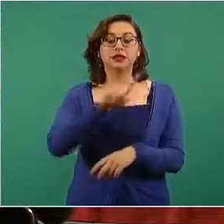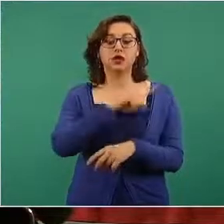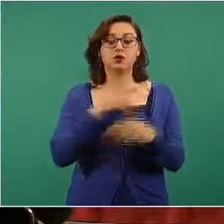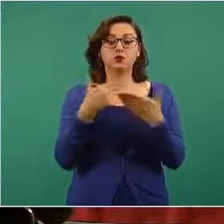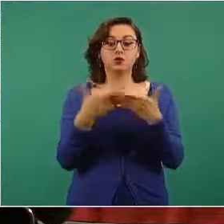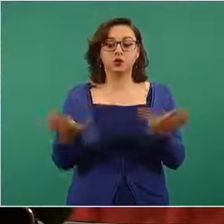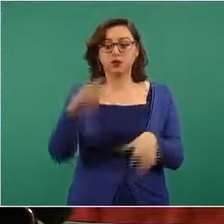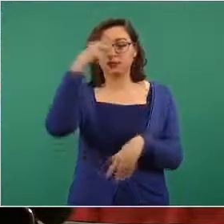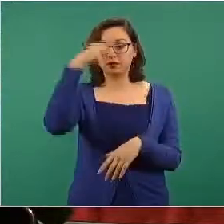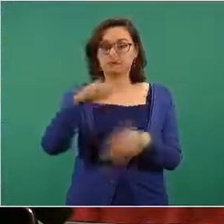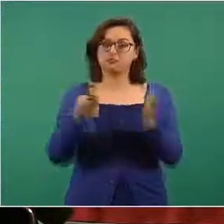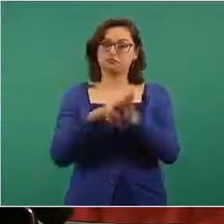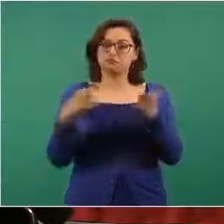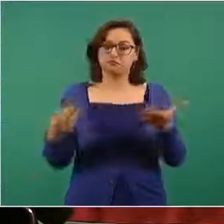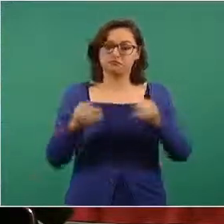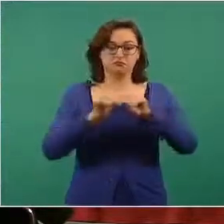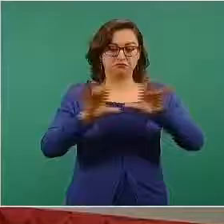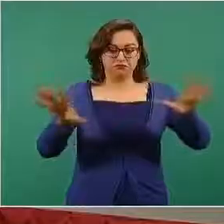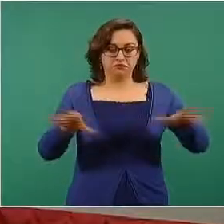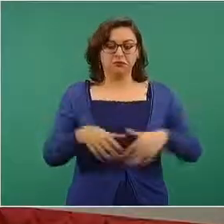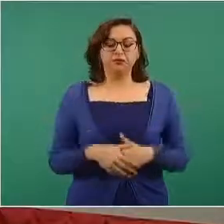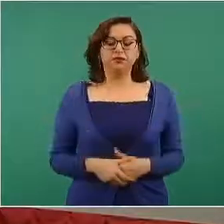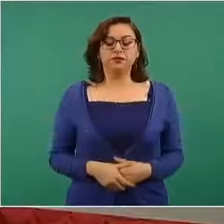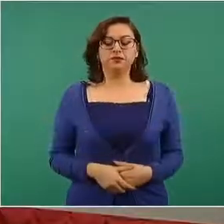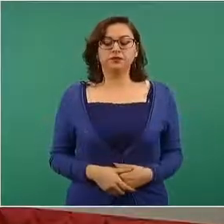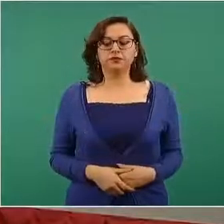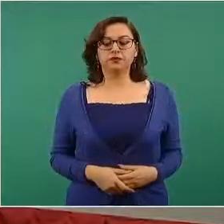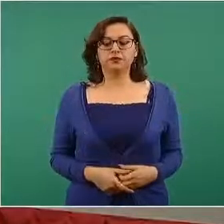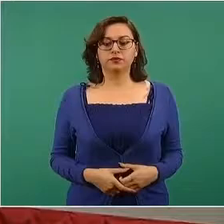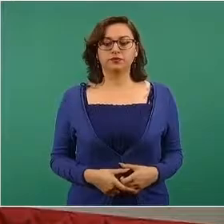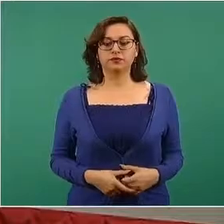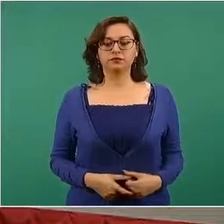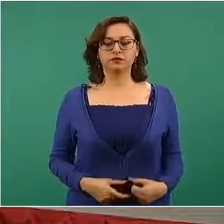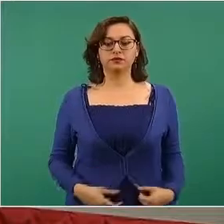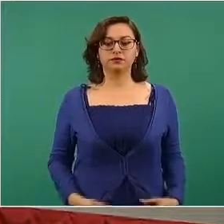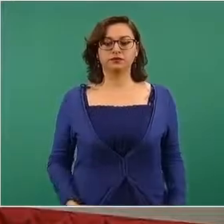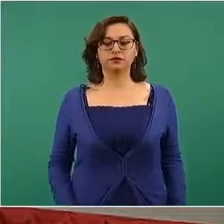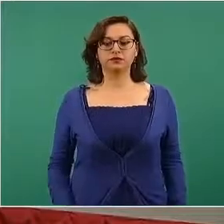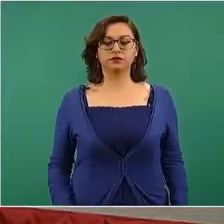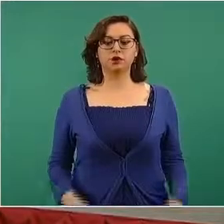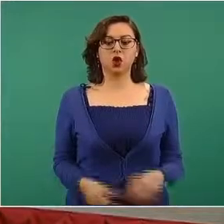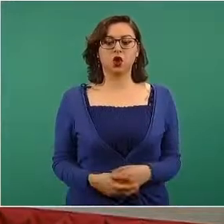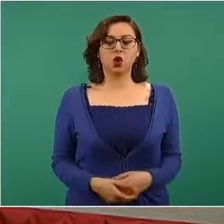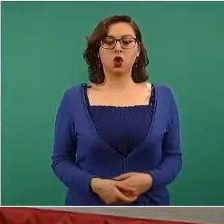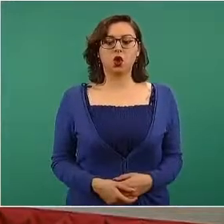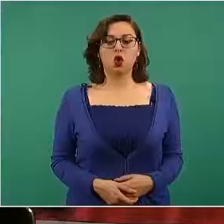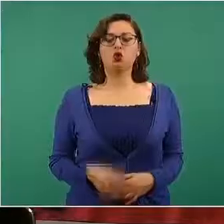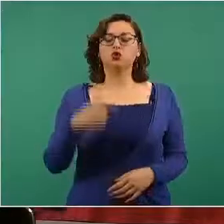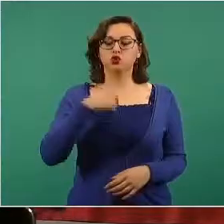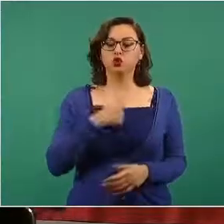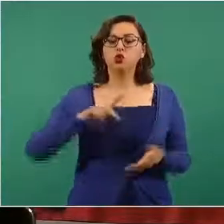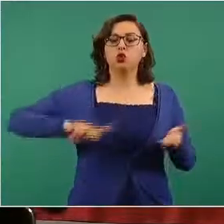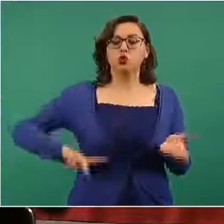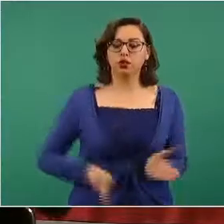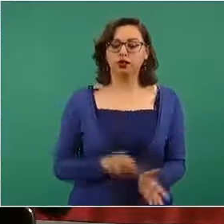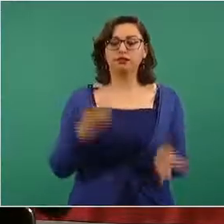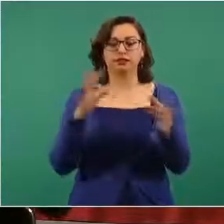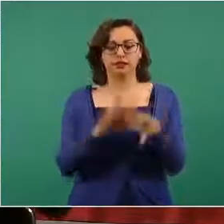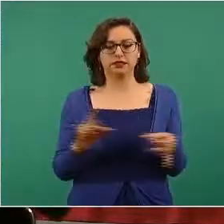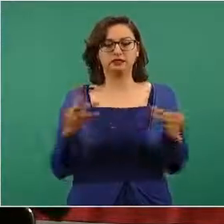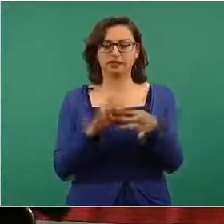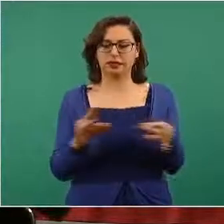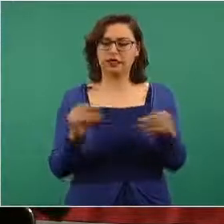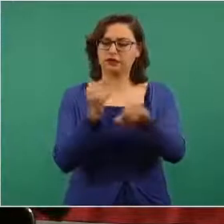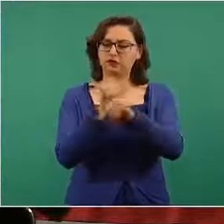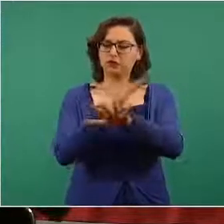siguiente. Ahora, voy a tratar de explicar otra vez la fuente, porque un poco lo que nos ha pasado